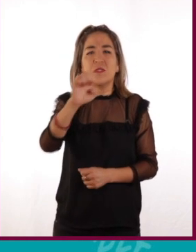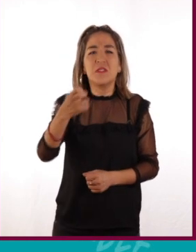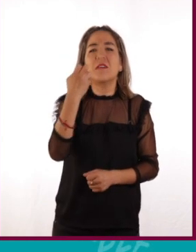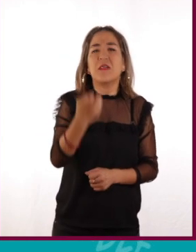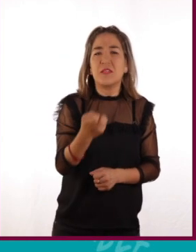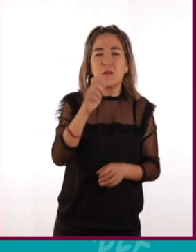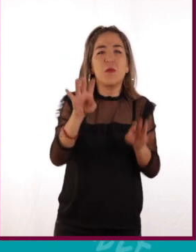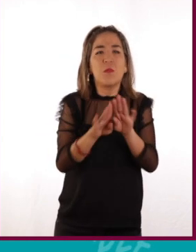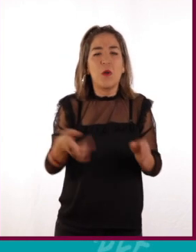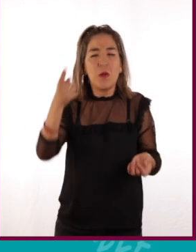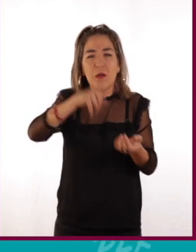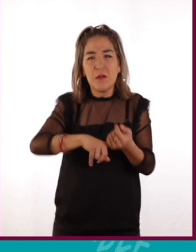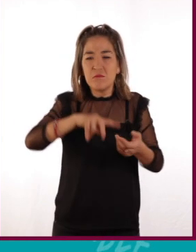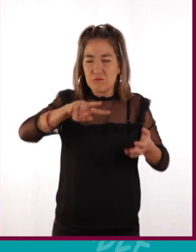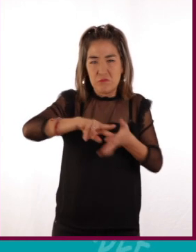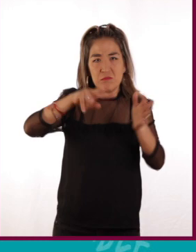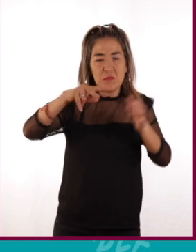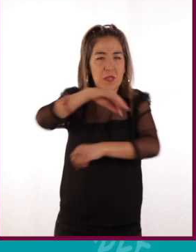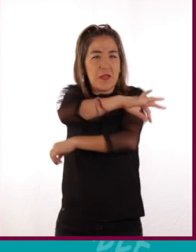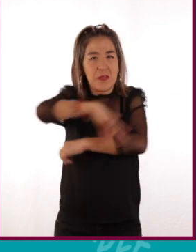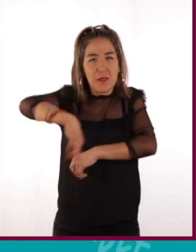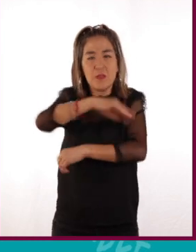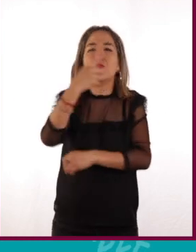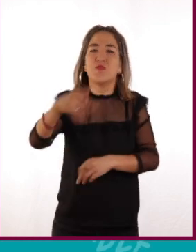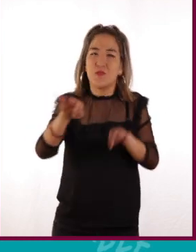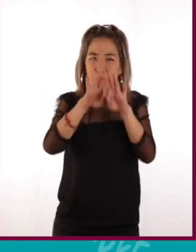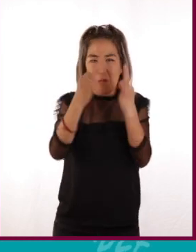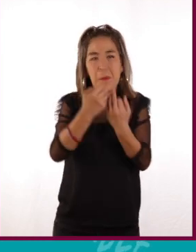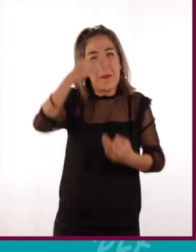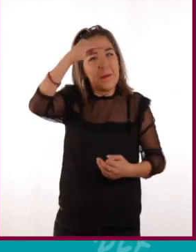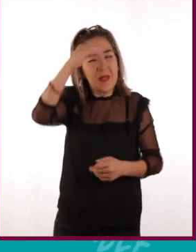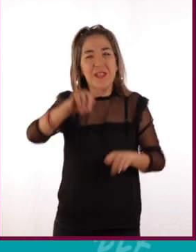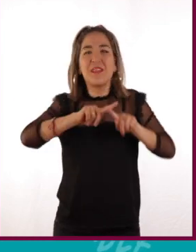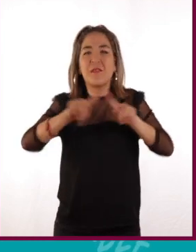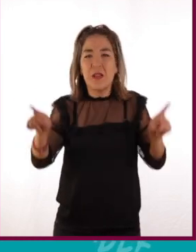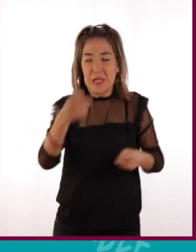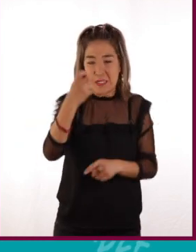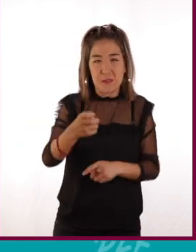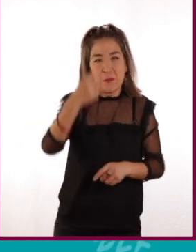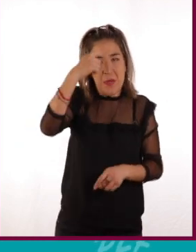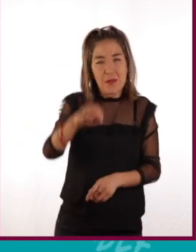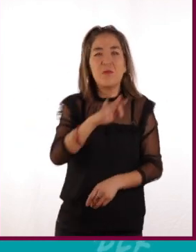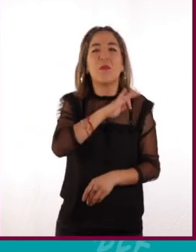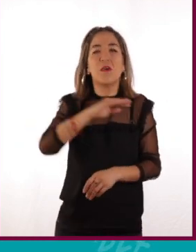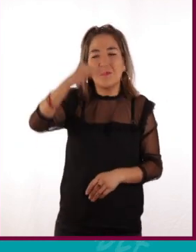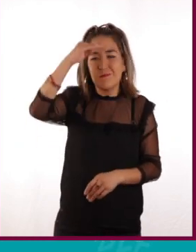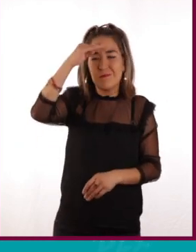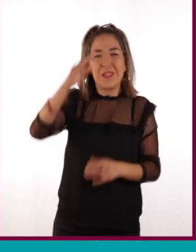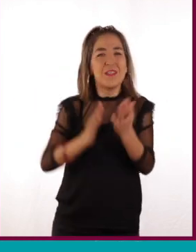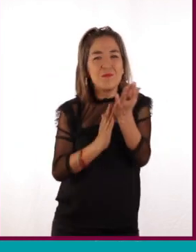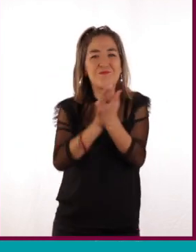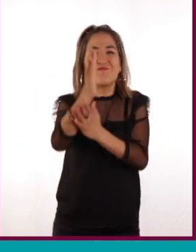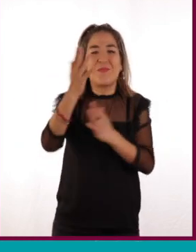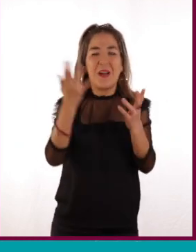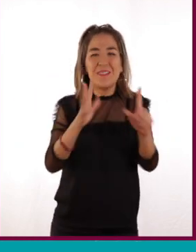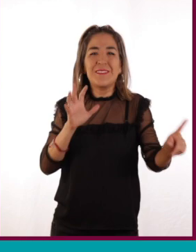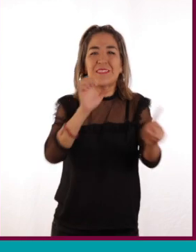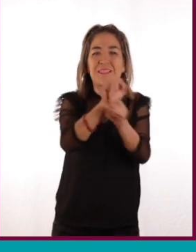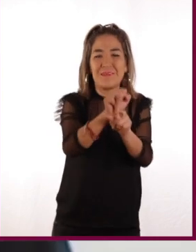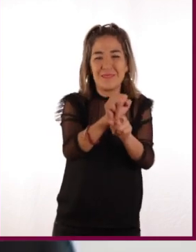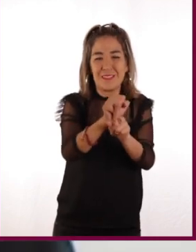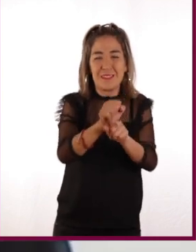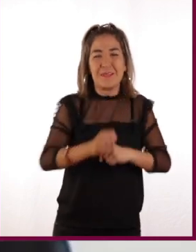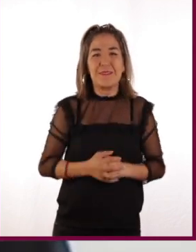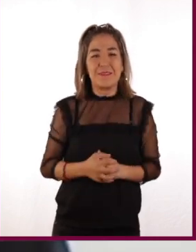Bauhaus, además de ser una corriente arquitectónica, es una forma de pensamiento. Y esto es lo mejor a lo que podríamos aspirar, desde